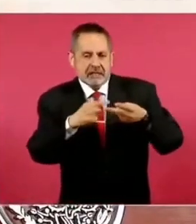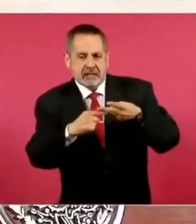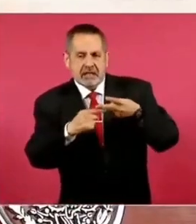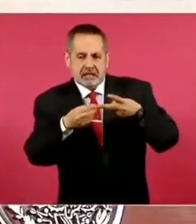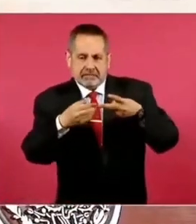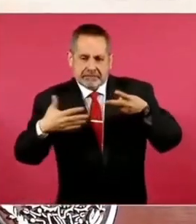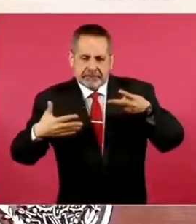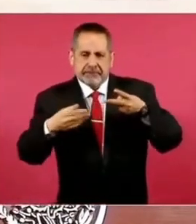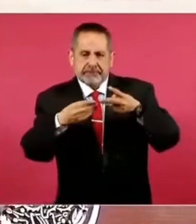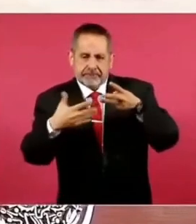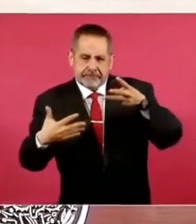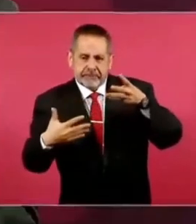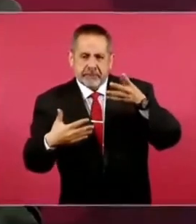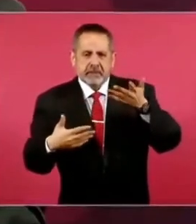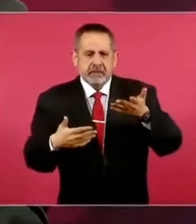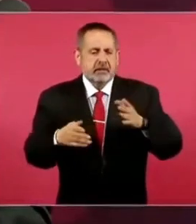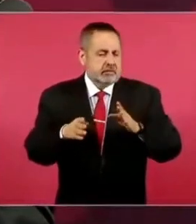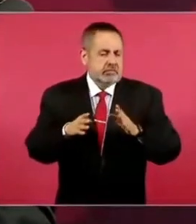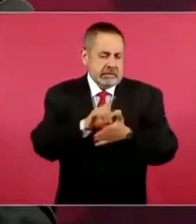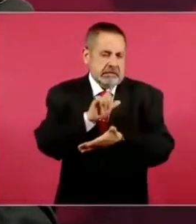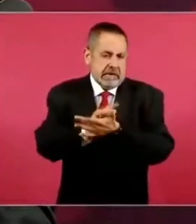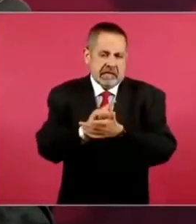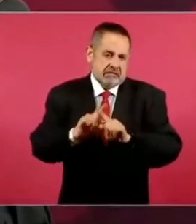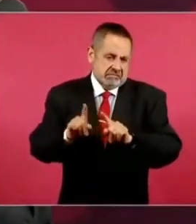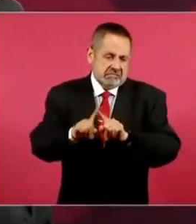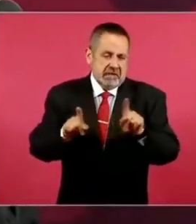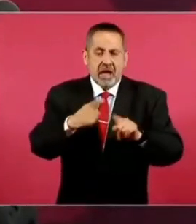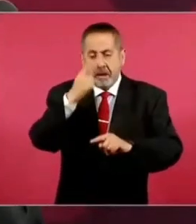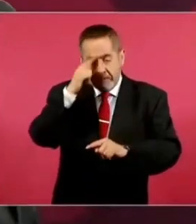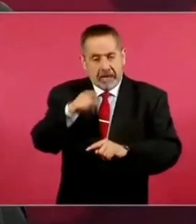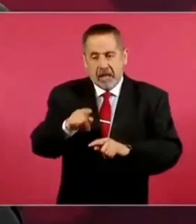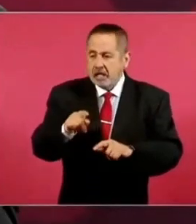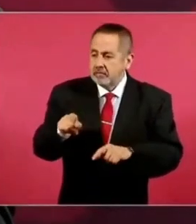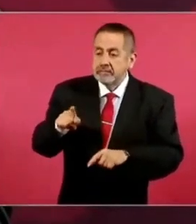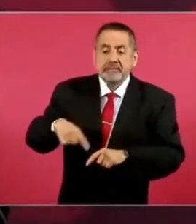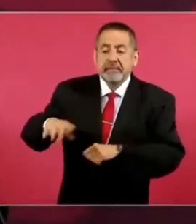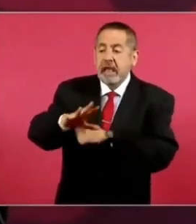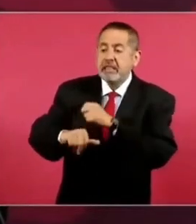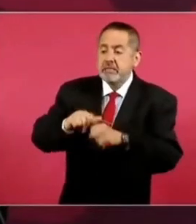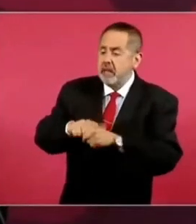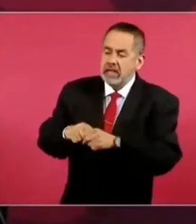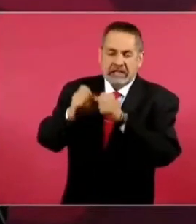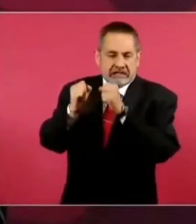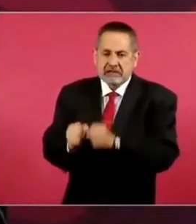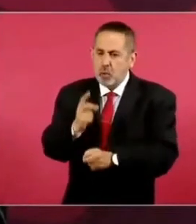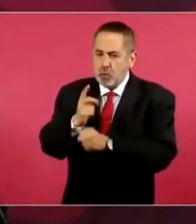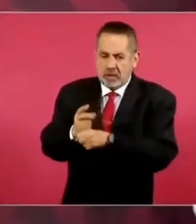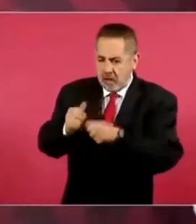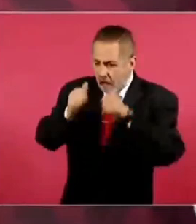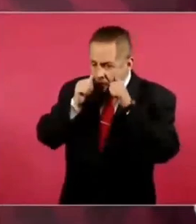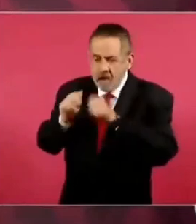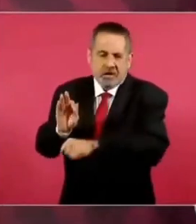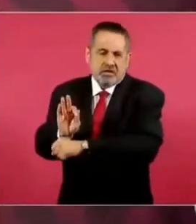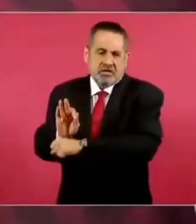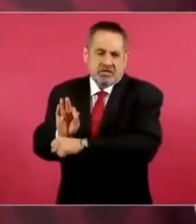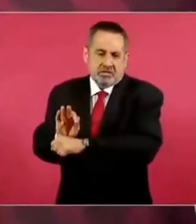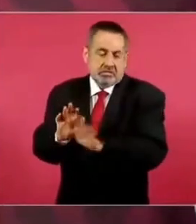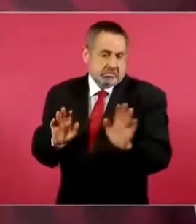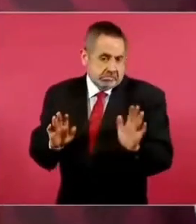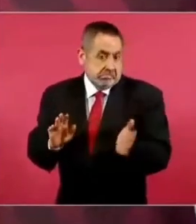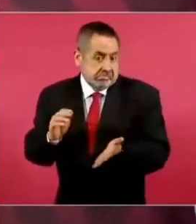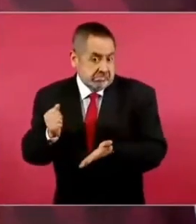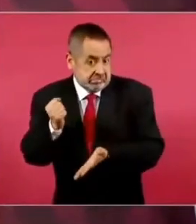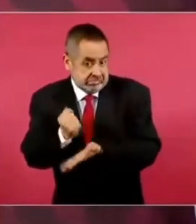específicas o la ley secundaria para garantizar si se aprueba